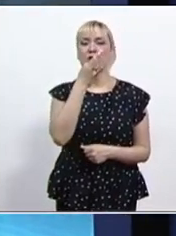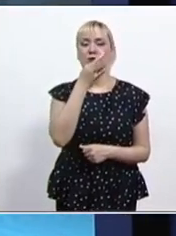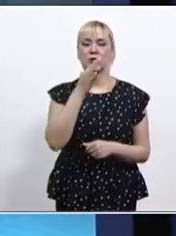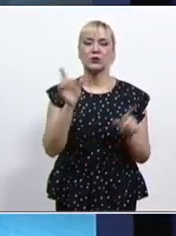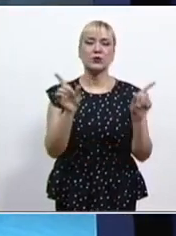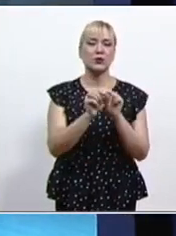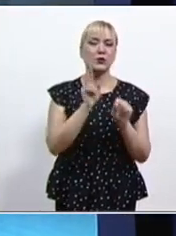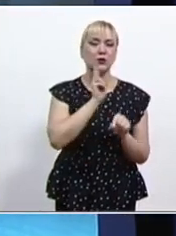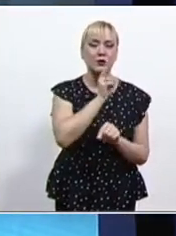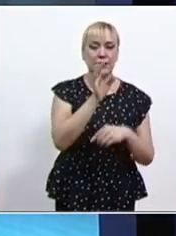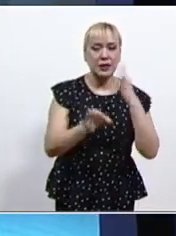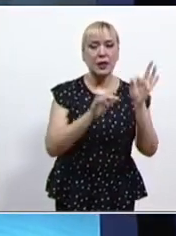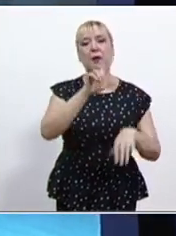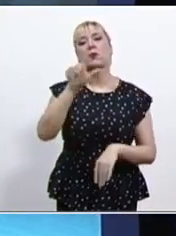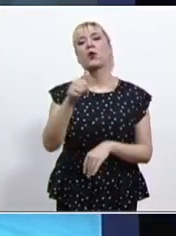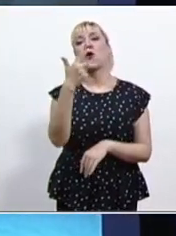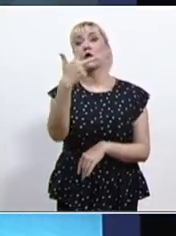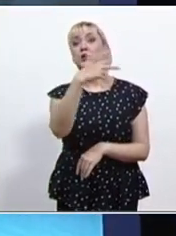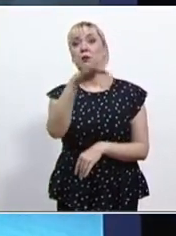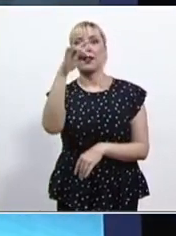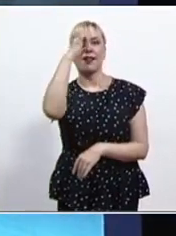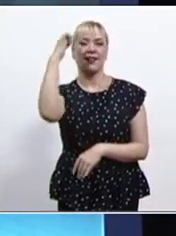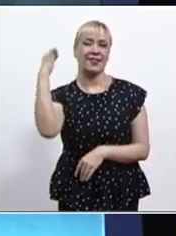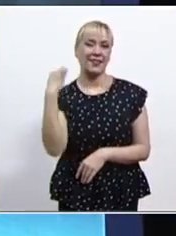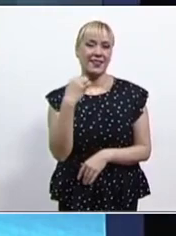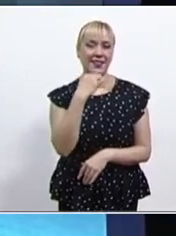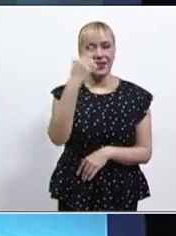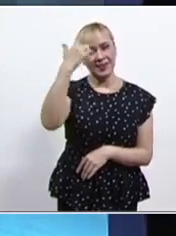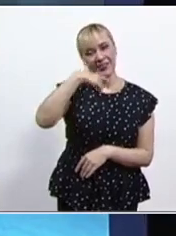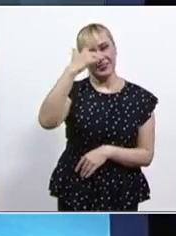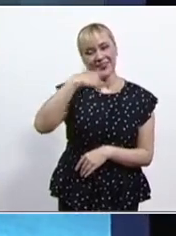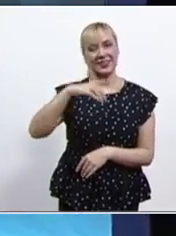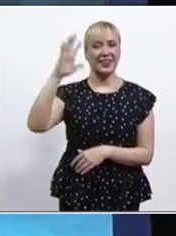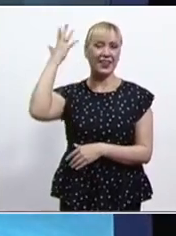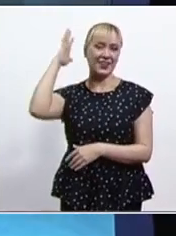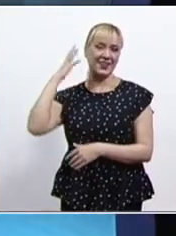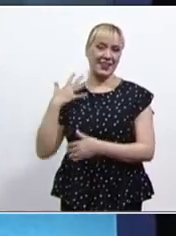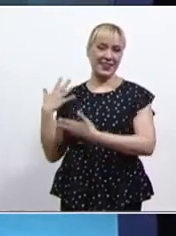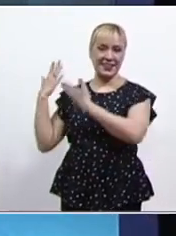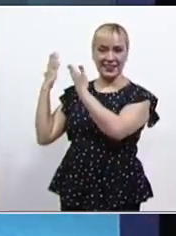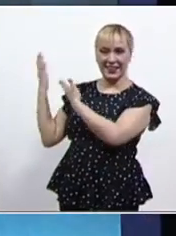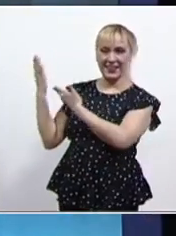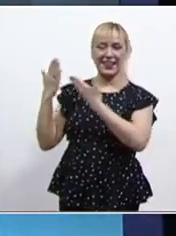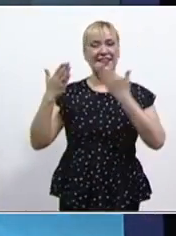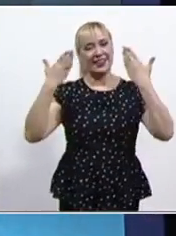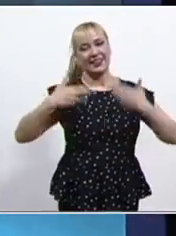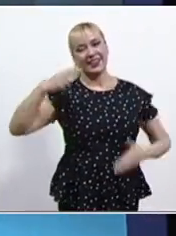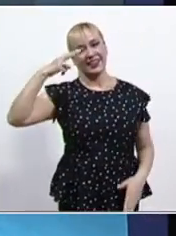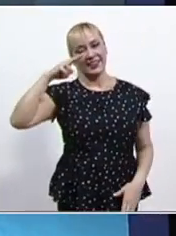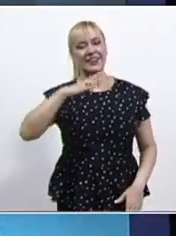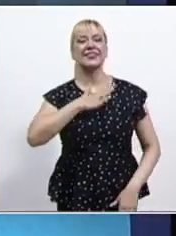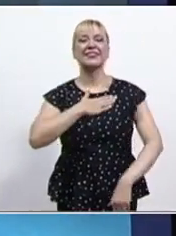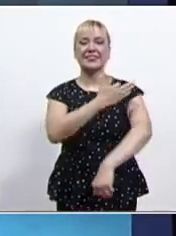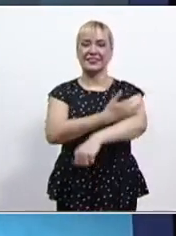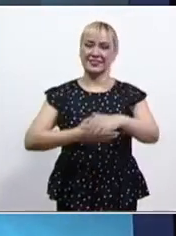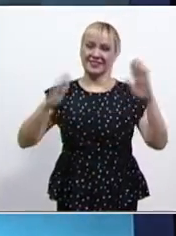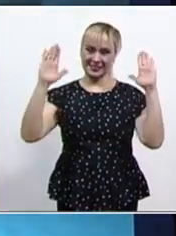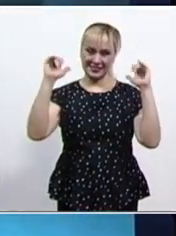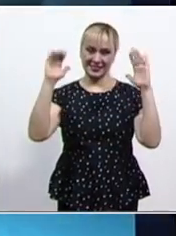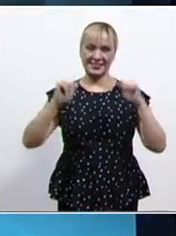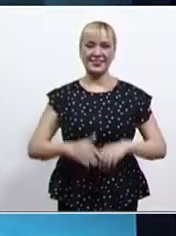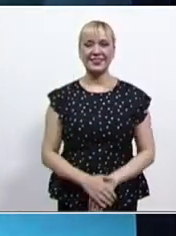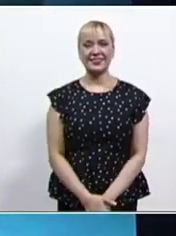informativo y a las 20:30 el noticiario nocturno. Soy Lorena Sánchez Cabrera y le deseo que disfrute esta tarde de miércoles. Hasta pronto.